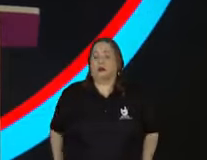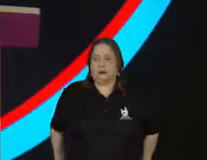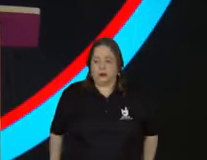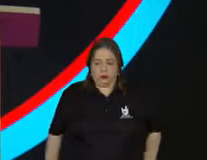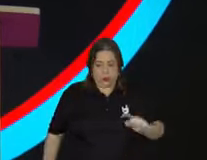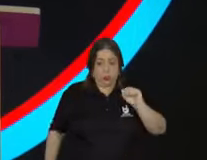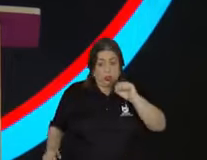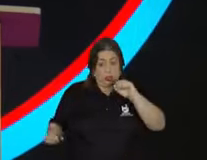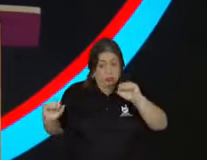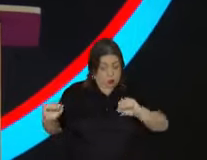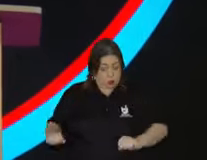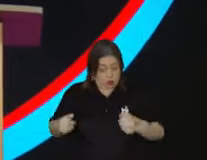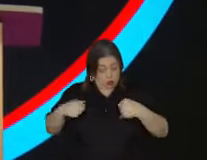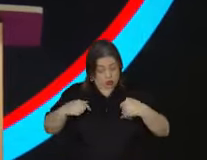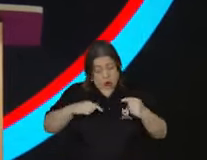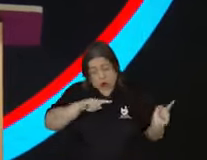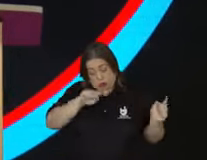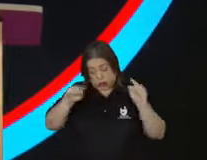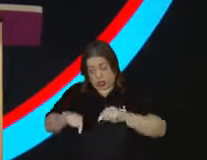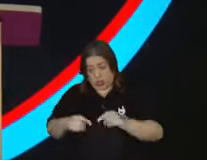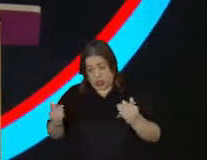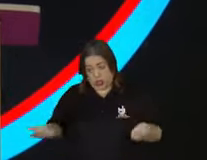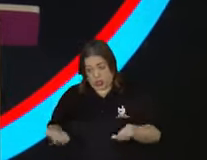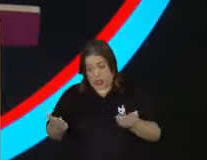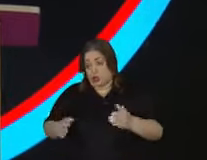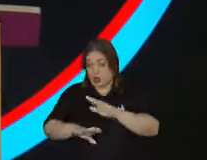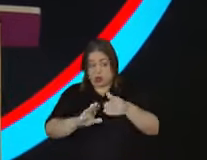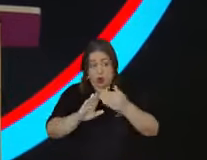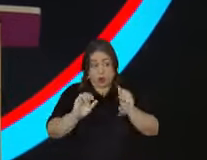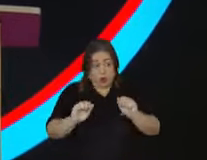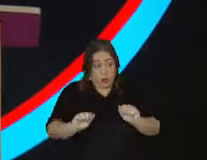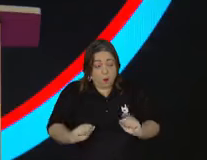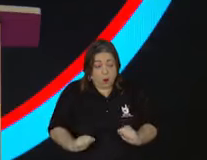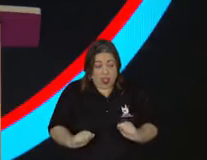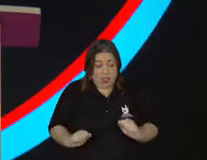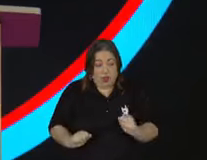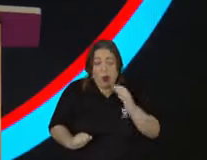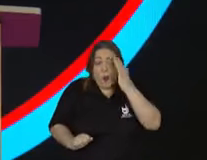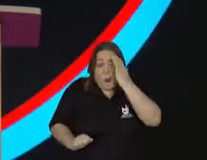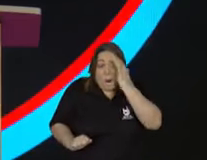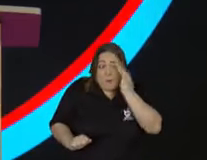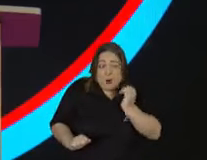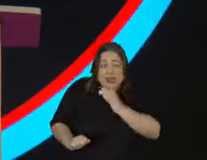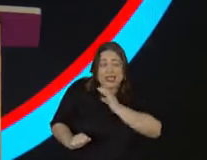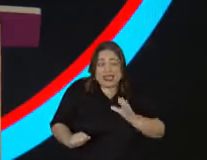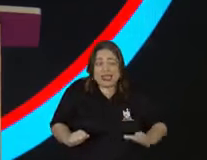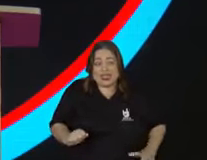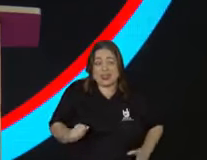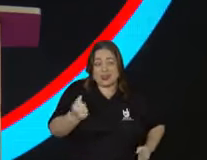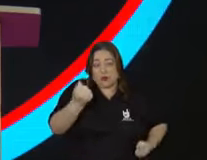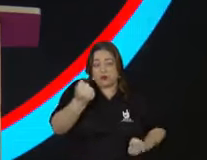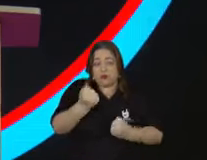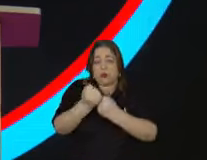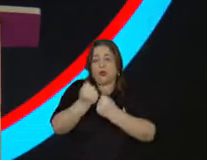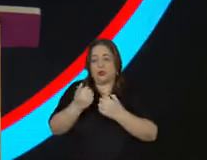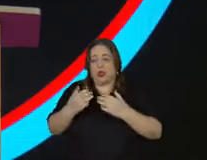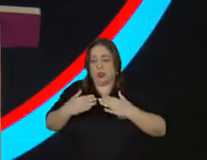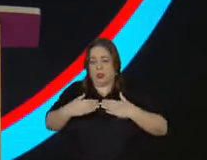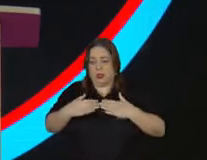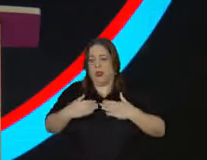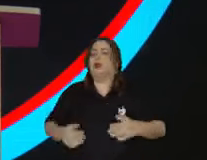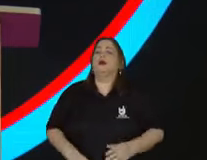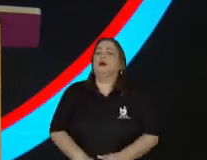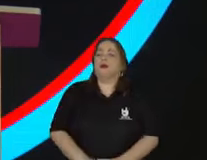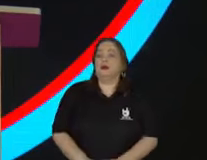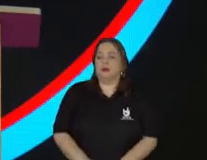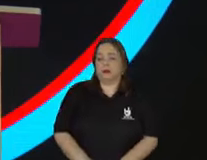se pudo. Aquí estoy. Gloria a Dios. Todo lo puedo en Cristo que me fortalece. Amén. Y yo invité a un cantante